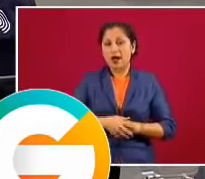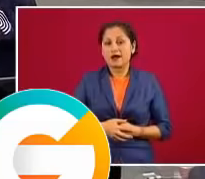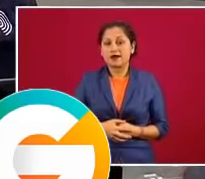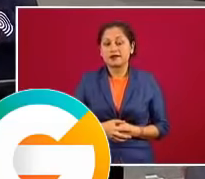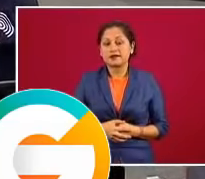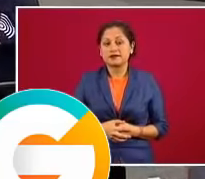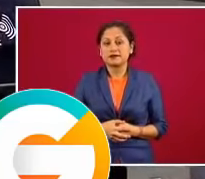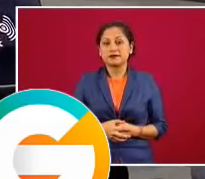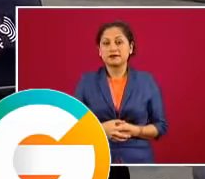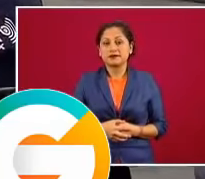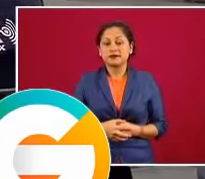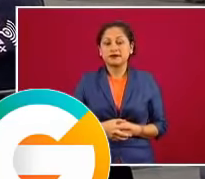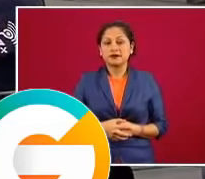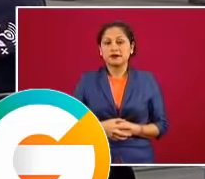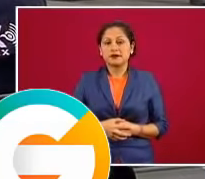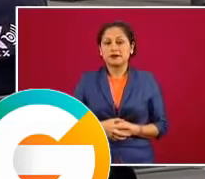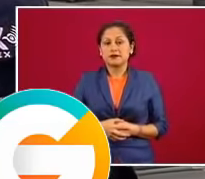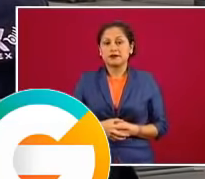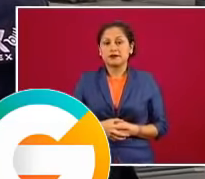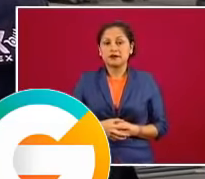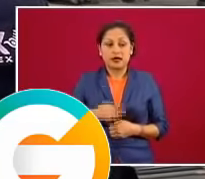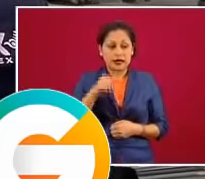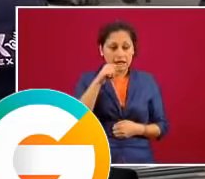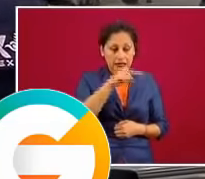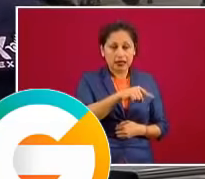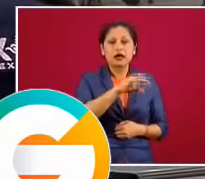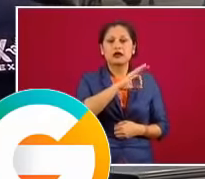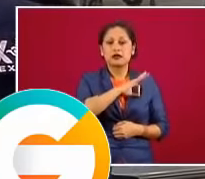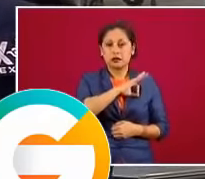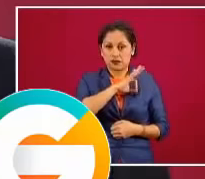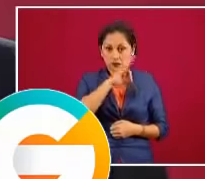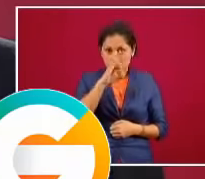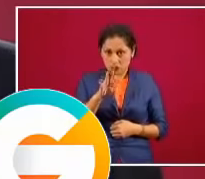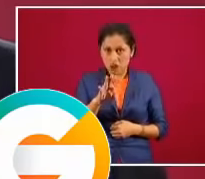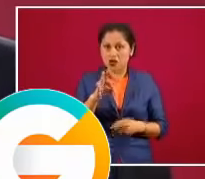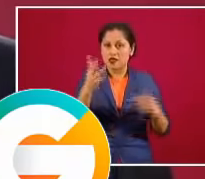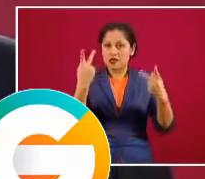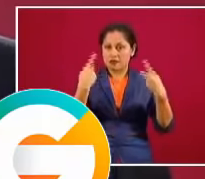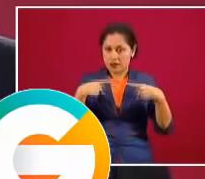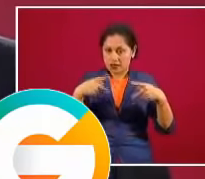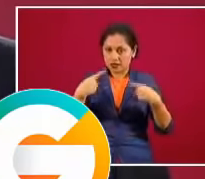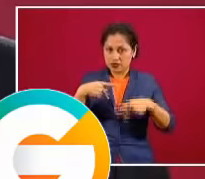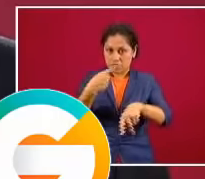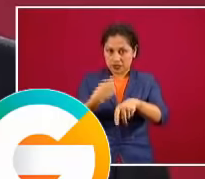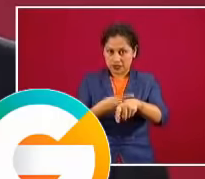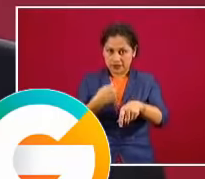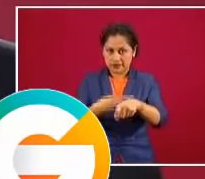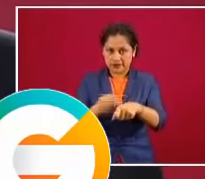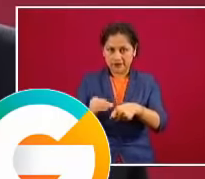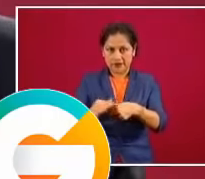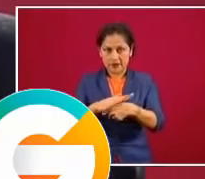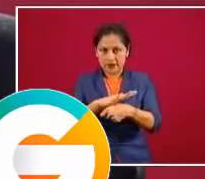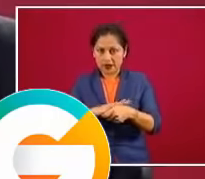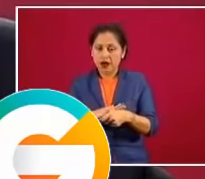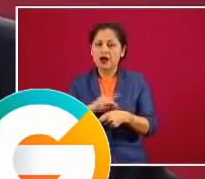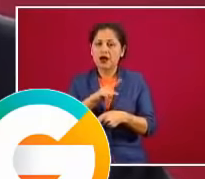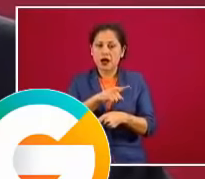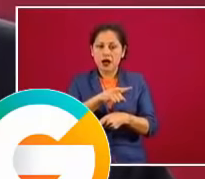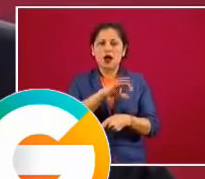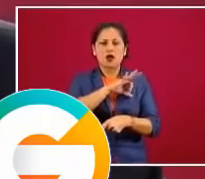ayude en la atención de enfermos por la epidemia, pero va a